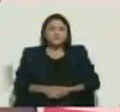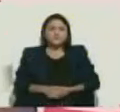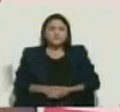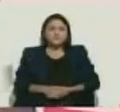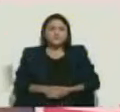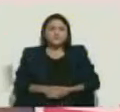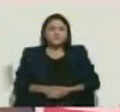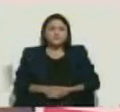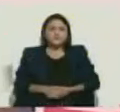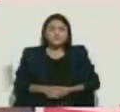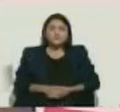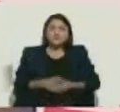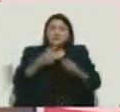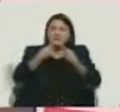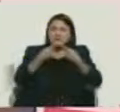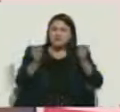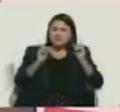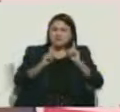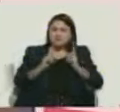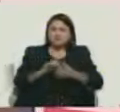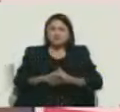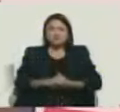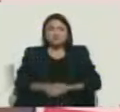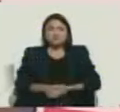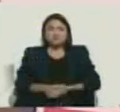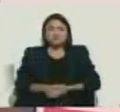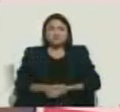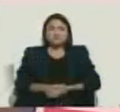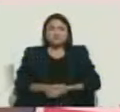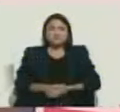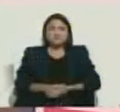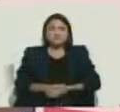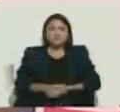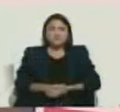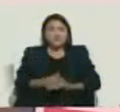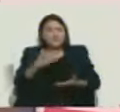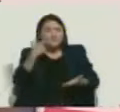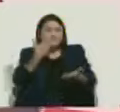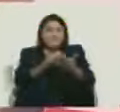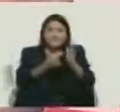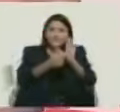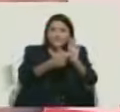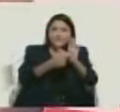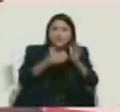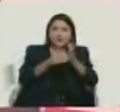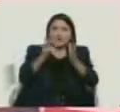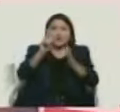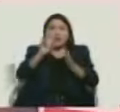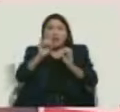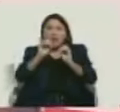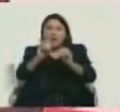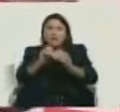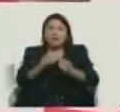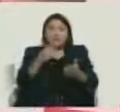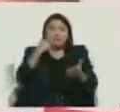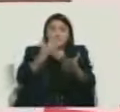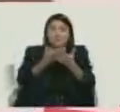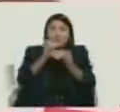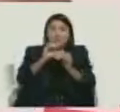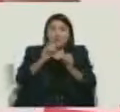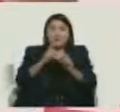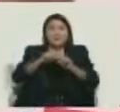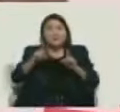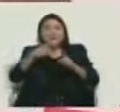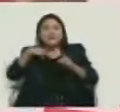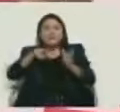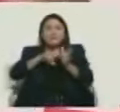Y sale. Dice, presenta una prueba contra Venezuela. No hay prueba. Pero eso lo repiten, ¿ves?